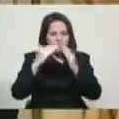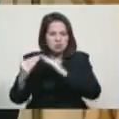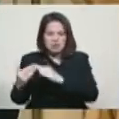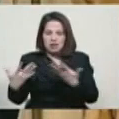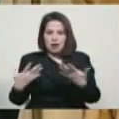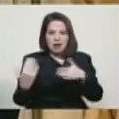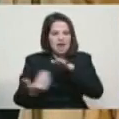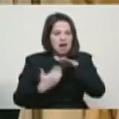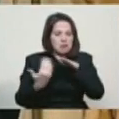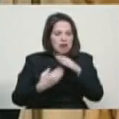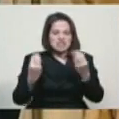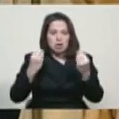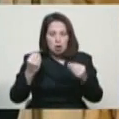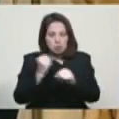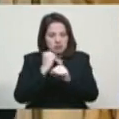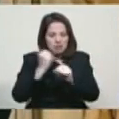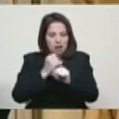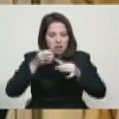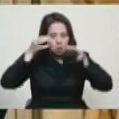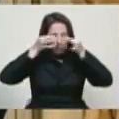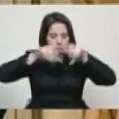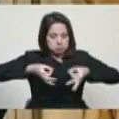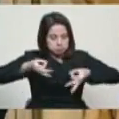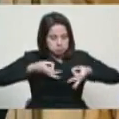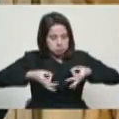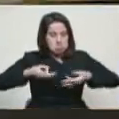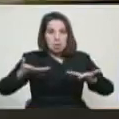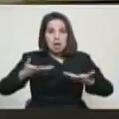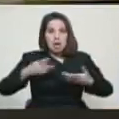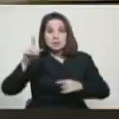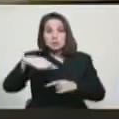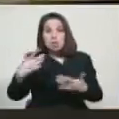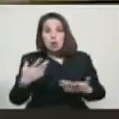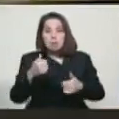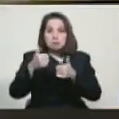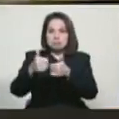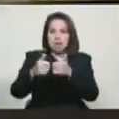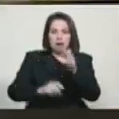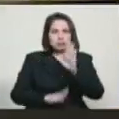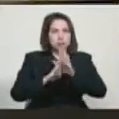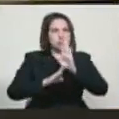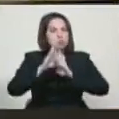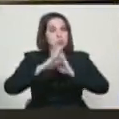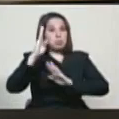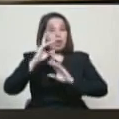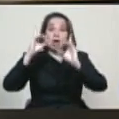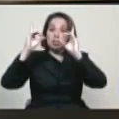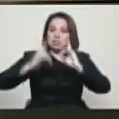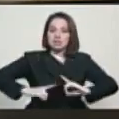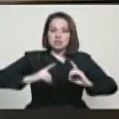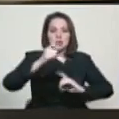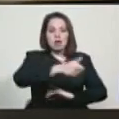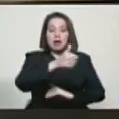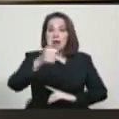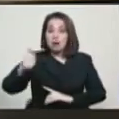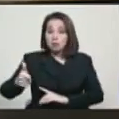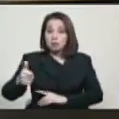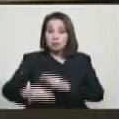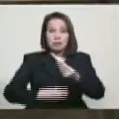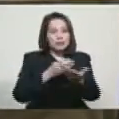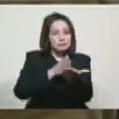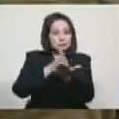bases. Y el Congreso determinó un conjunto de decisiones vitales para este rumbo que